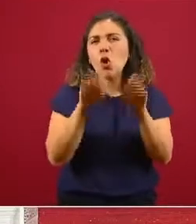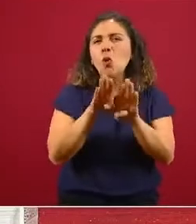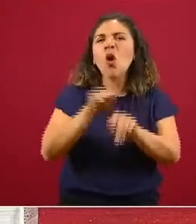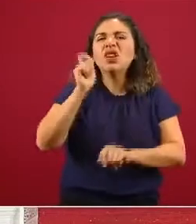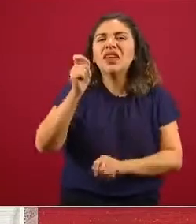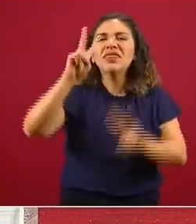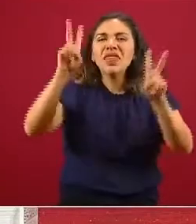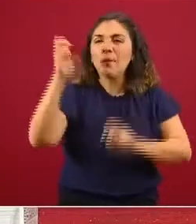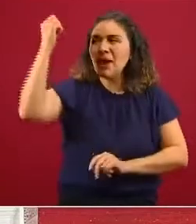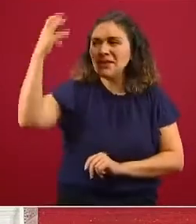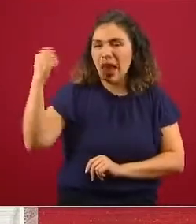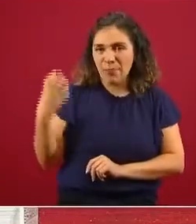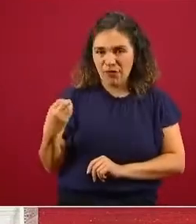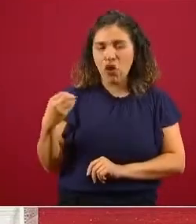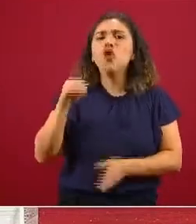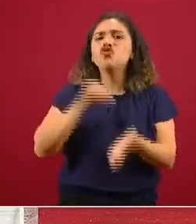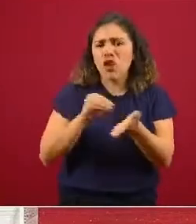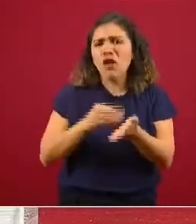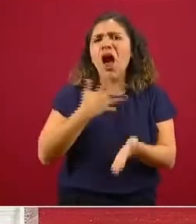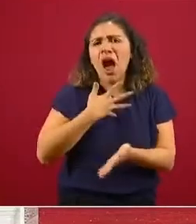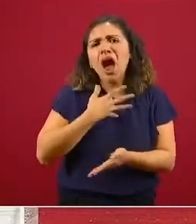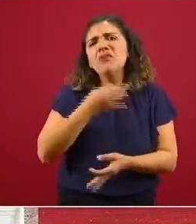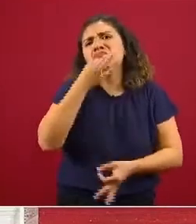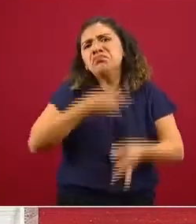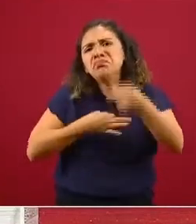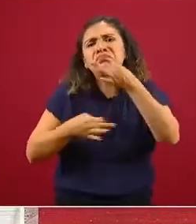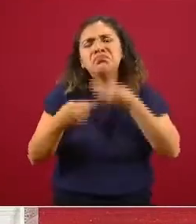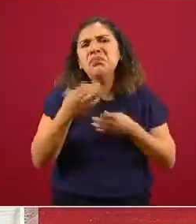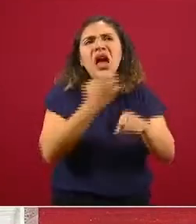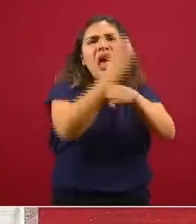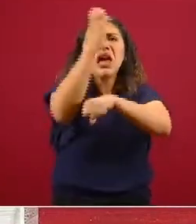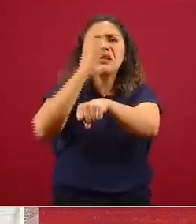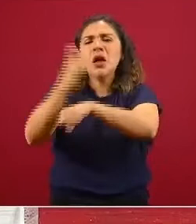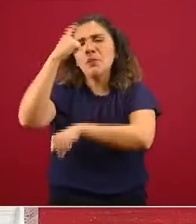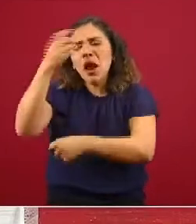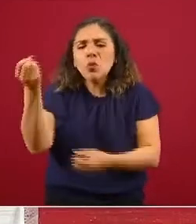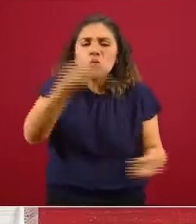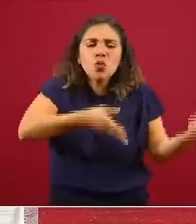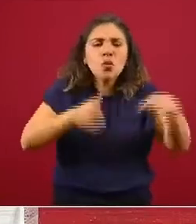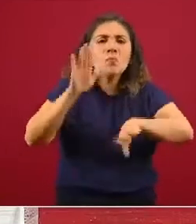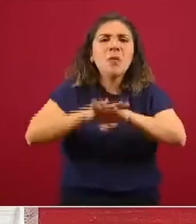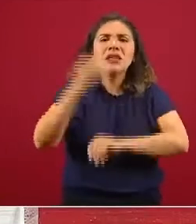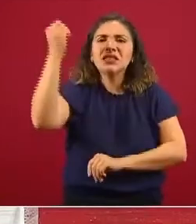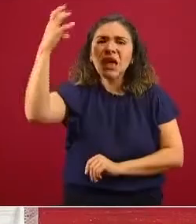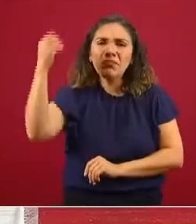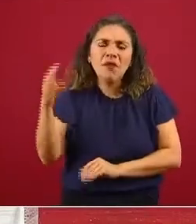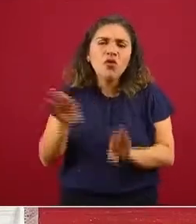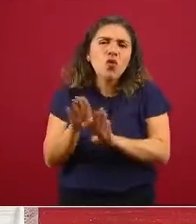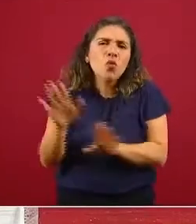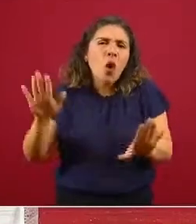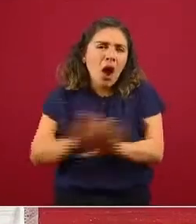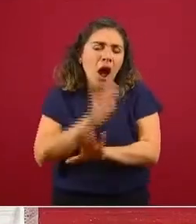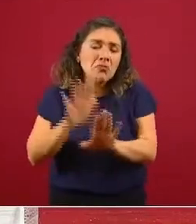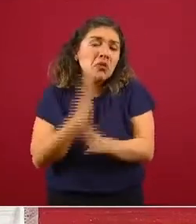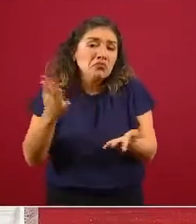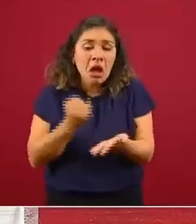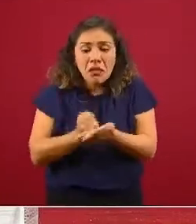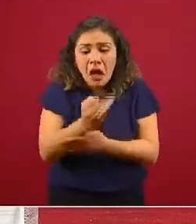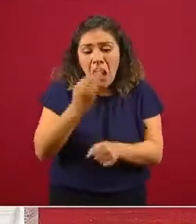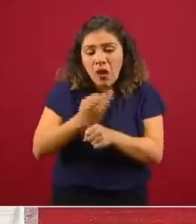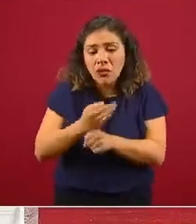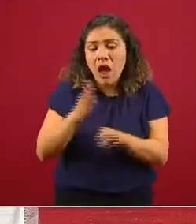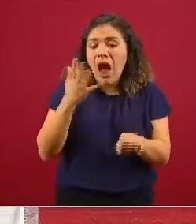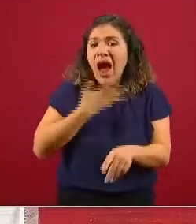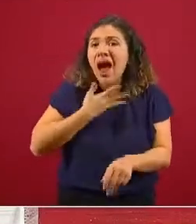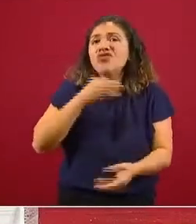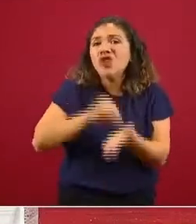semáforo. Todavía estamos recibiendo comentarios por parte de los estados para enriquecer el semáforo. Decidimos que, dado que todavía estamos